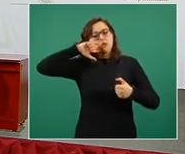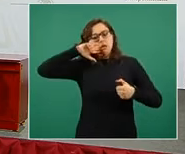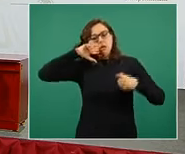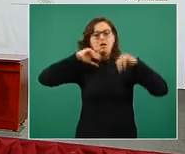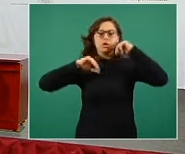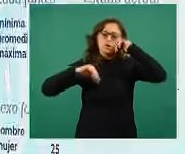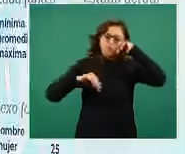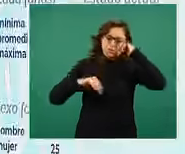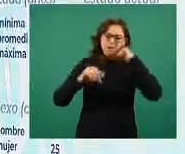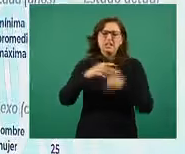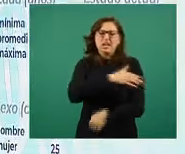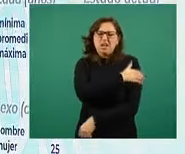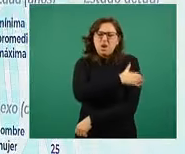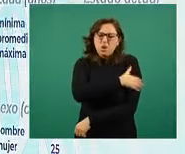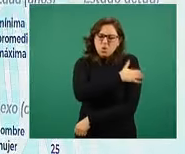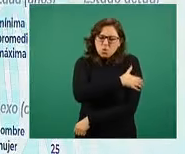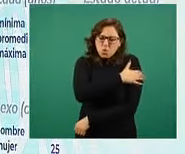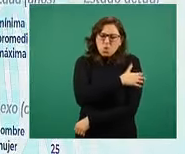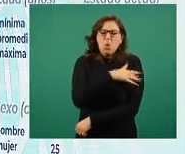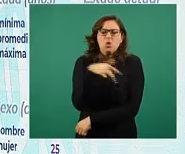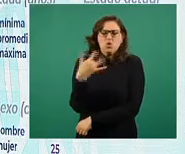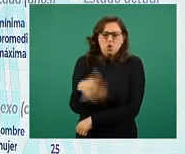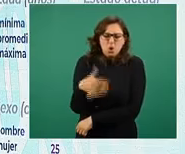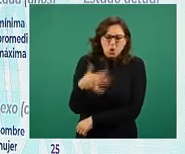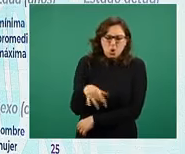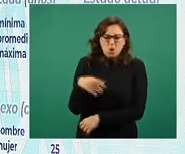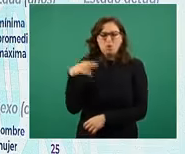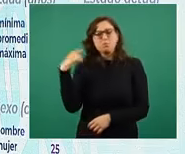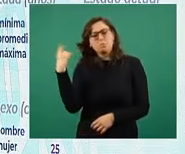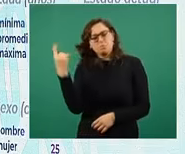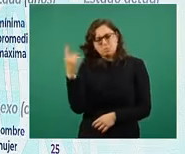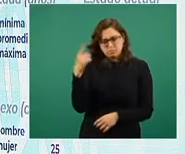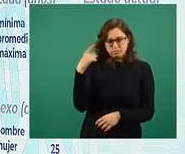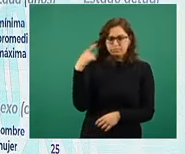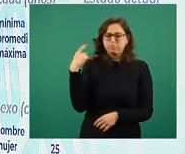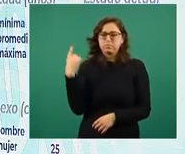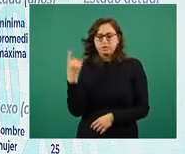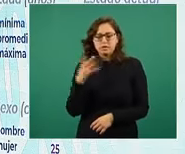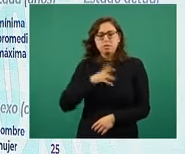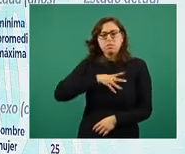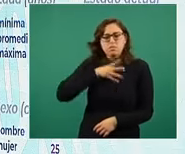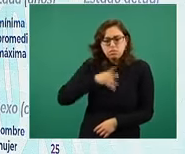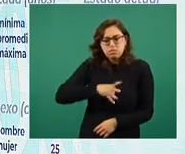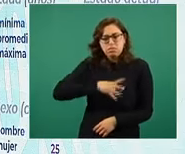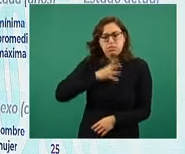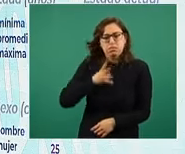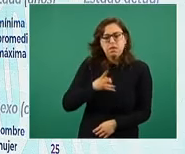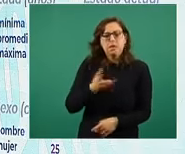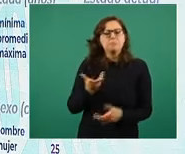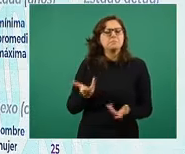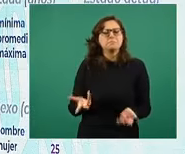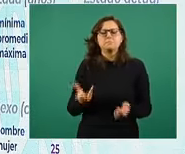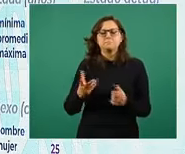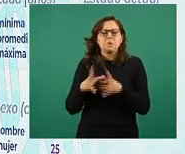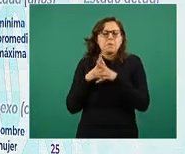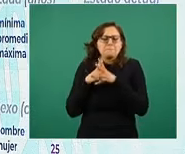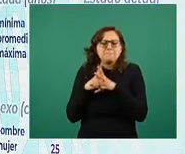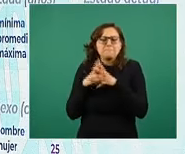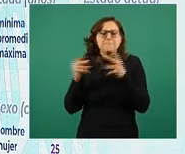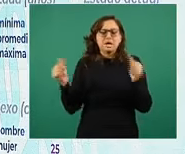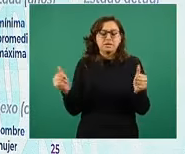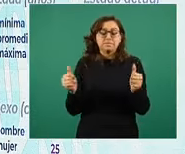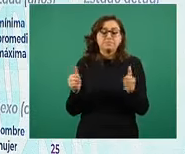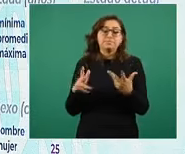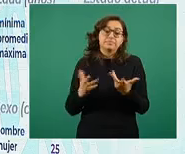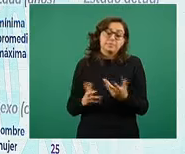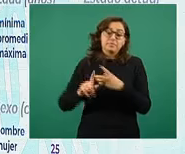supuesto, dolor en el sitio de infección, hay personas que se marean, hay personas que les da náusea y estos son eventos de corta duración. ¿Por qué los sumamos?